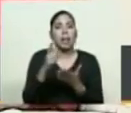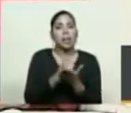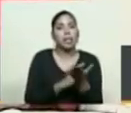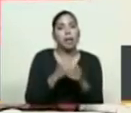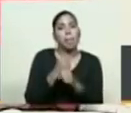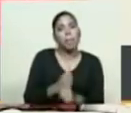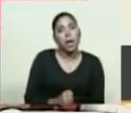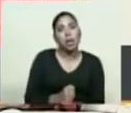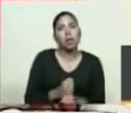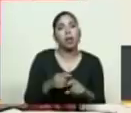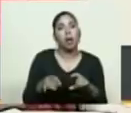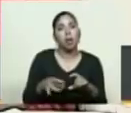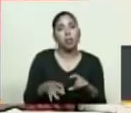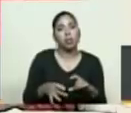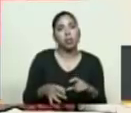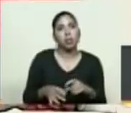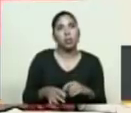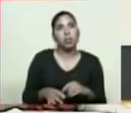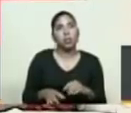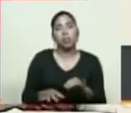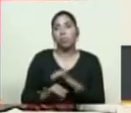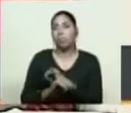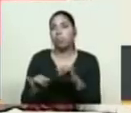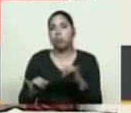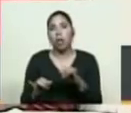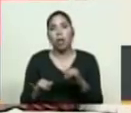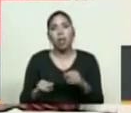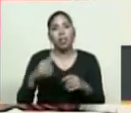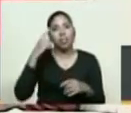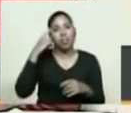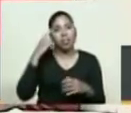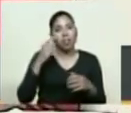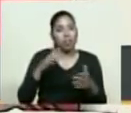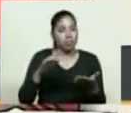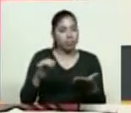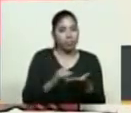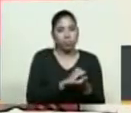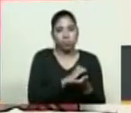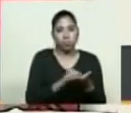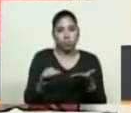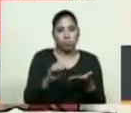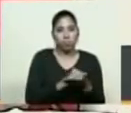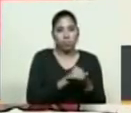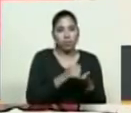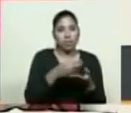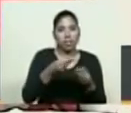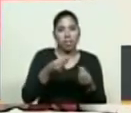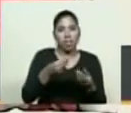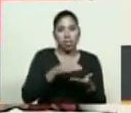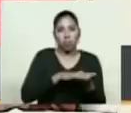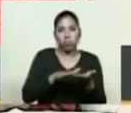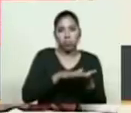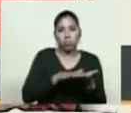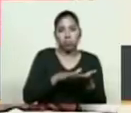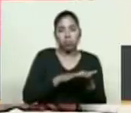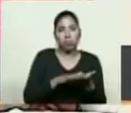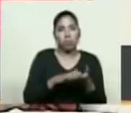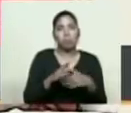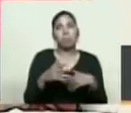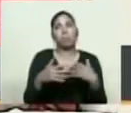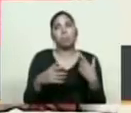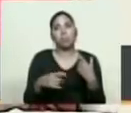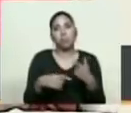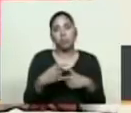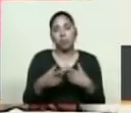entro en cola de impresión. Se acabó la tinta, hay que parar el proceso de impresión. Mientras tanto se va acumulando la cantidad de personas que